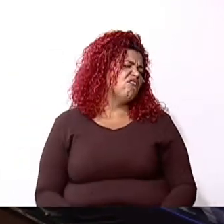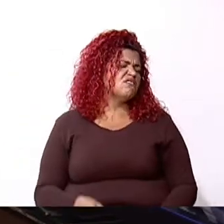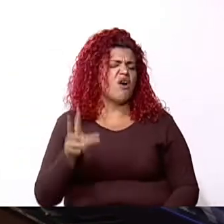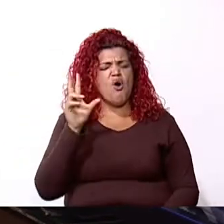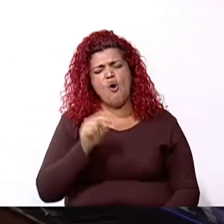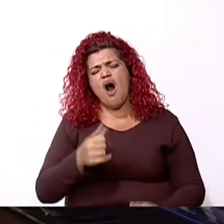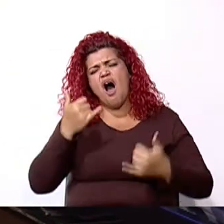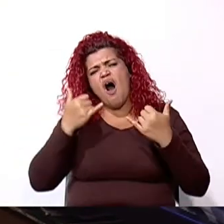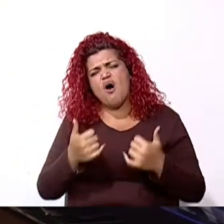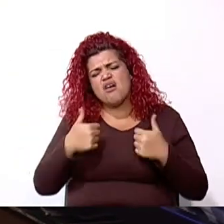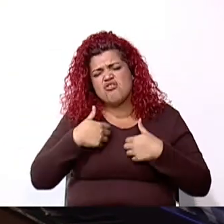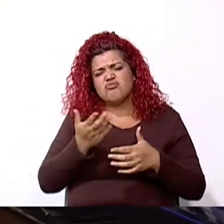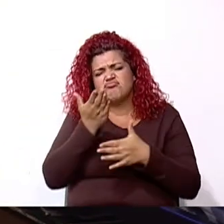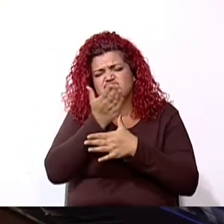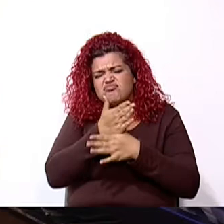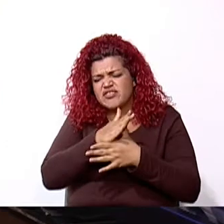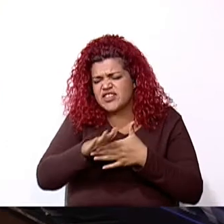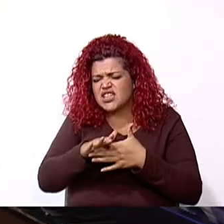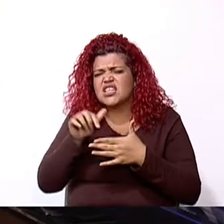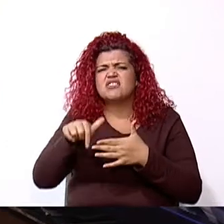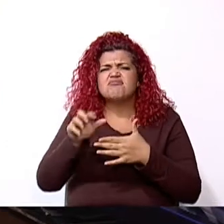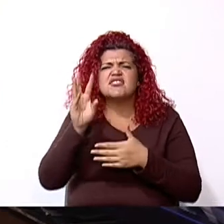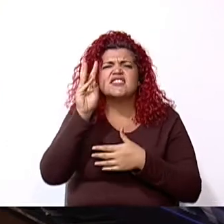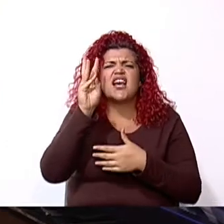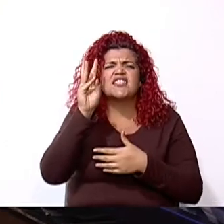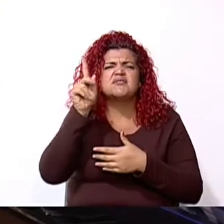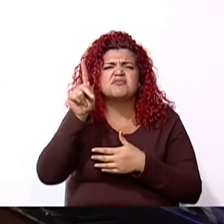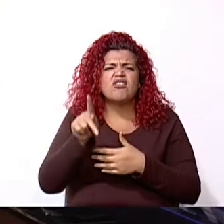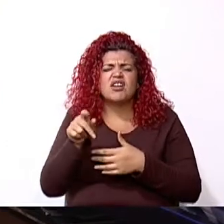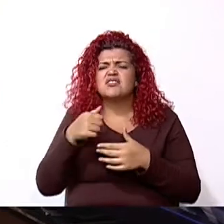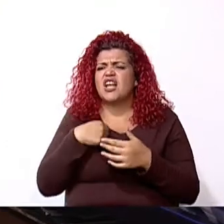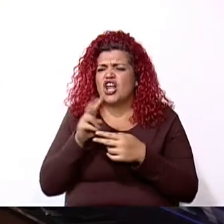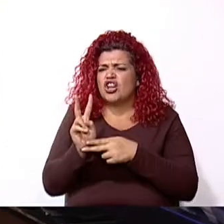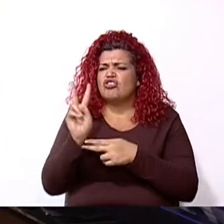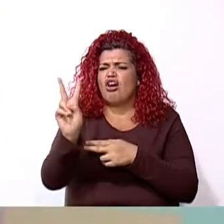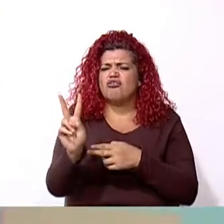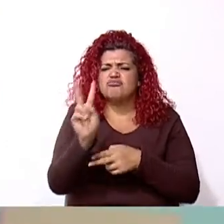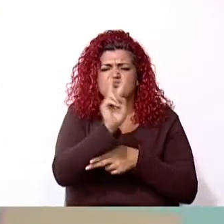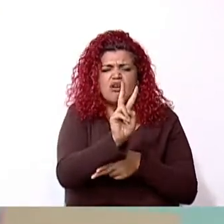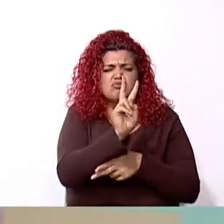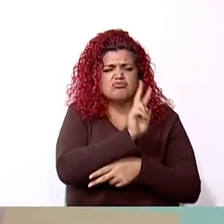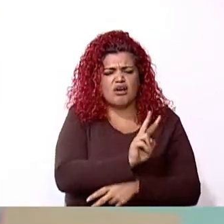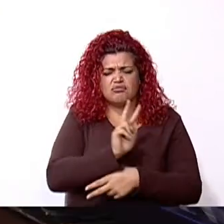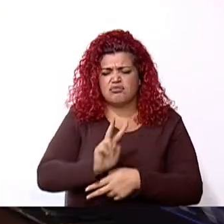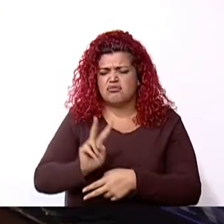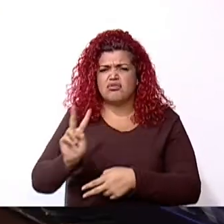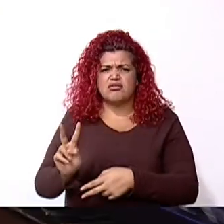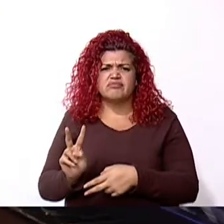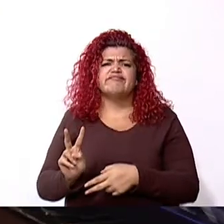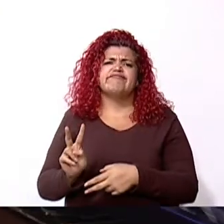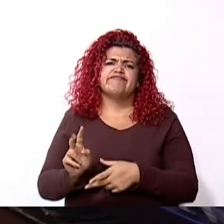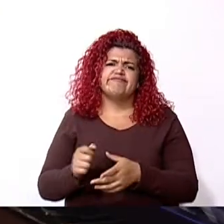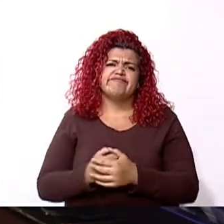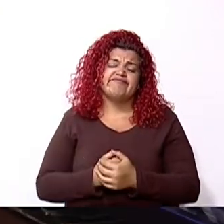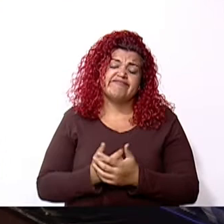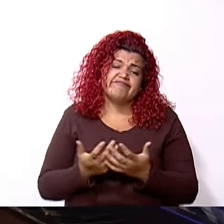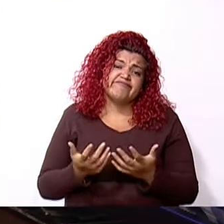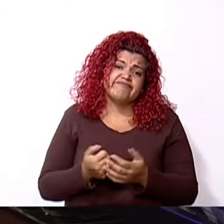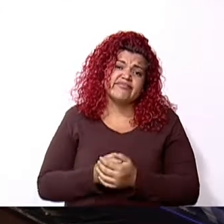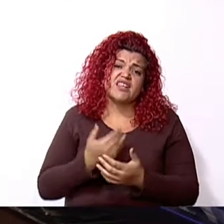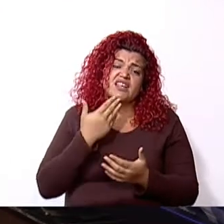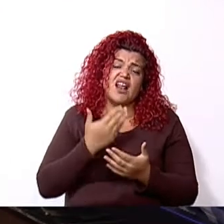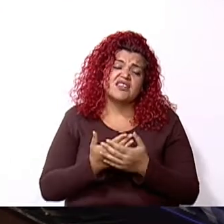Ahora me va a tocar dividir la pizza entre 6, o sea, 2 pedazos para cada uno. ¡Clarísimo! Creo que gracias